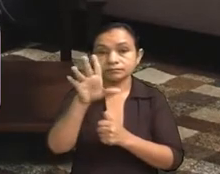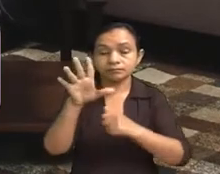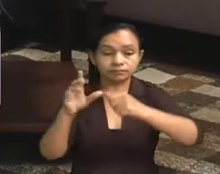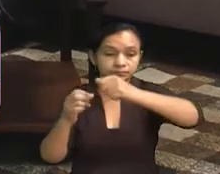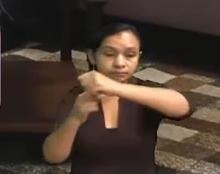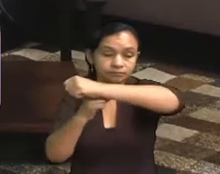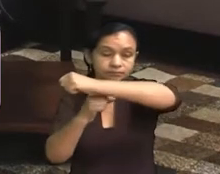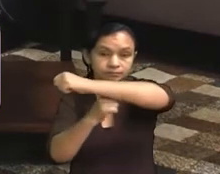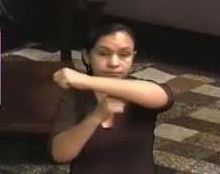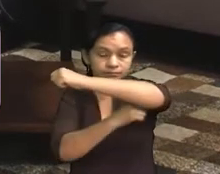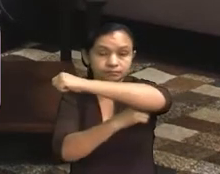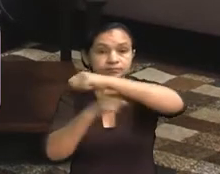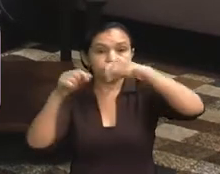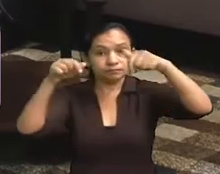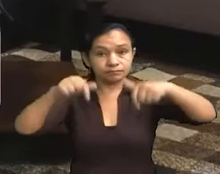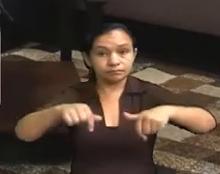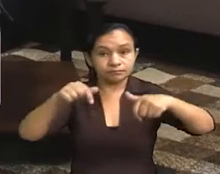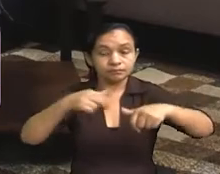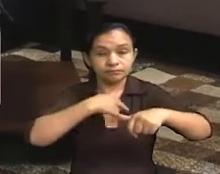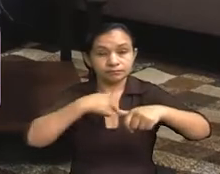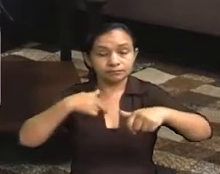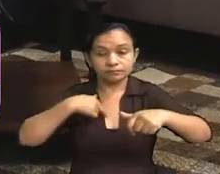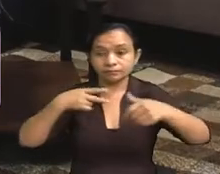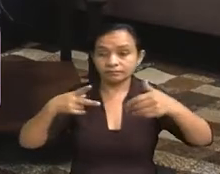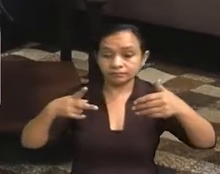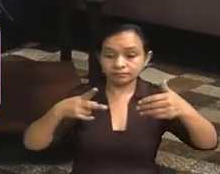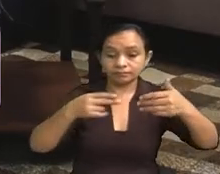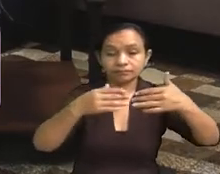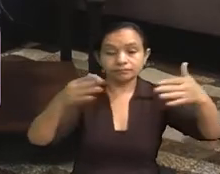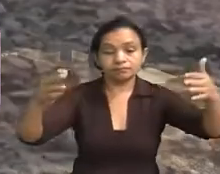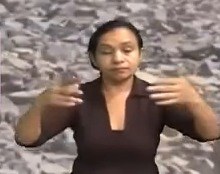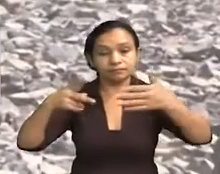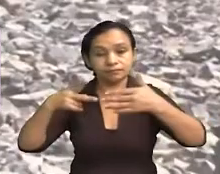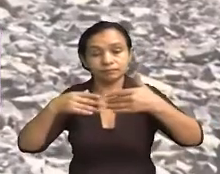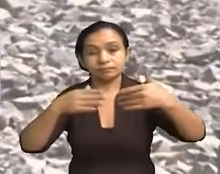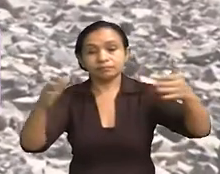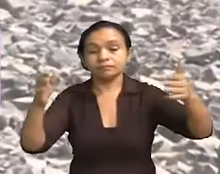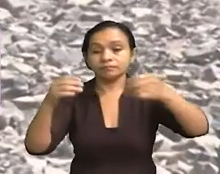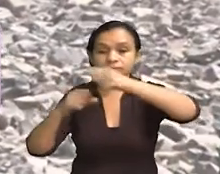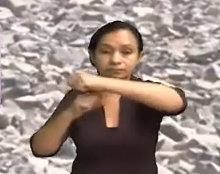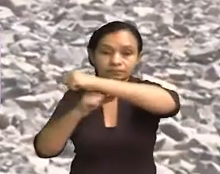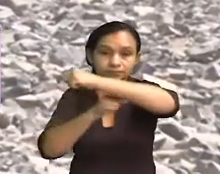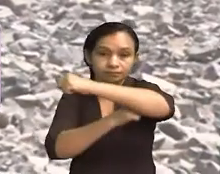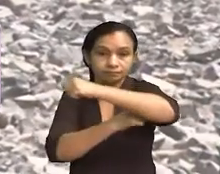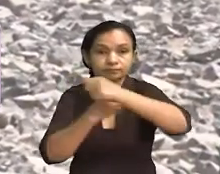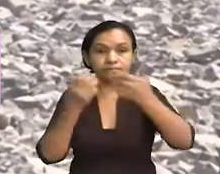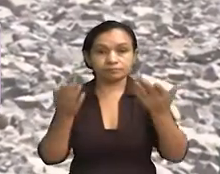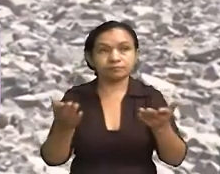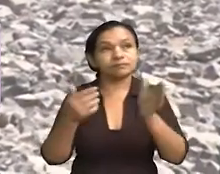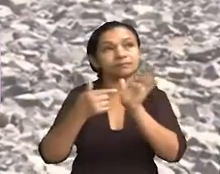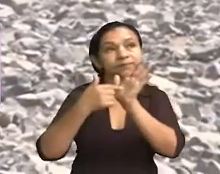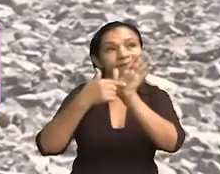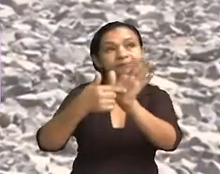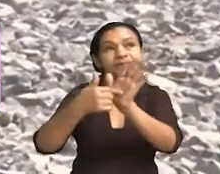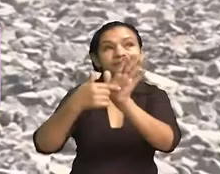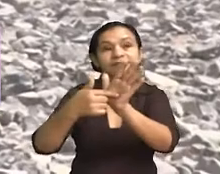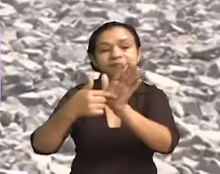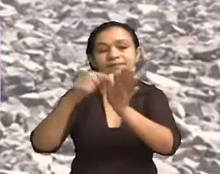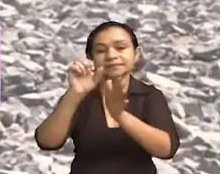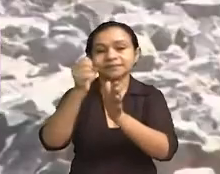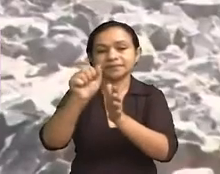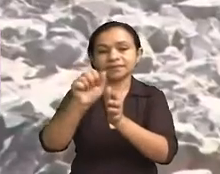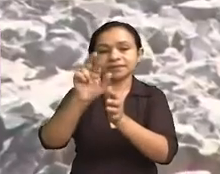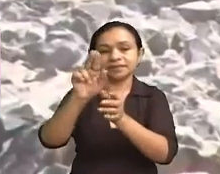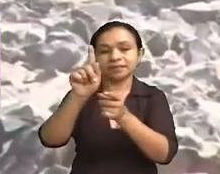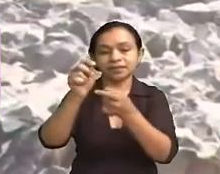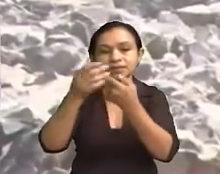a la fecha, al día de hoy, se han inaugurado. Te voy a mencionar algunos. Por favor. Por ejemplo, Saratoga,